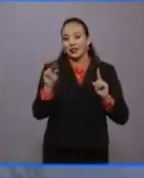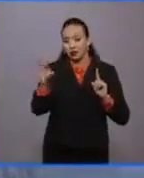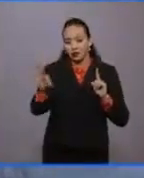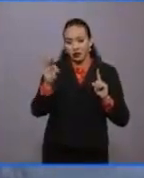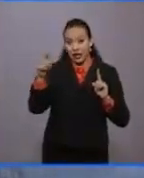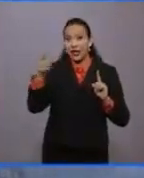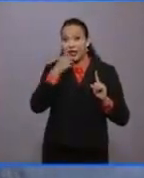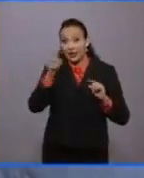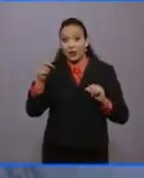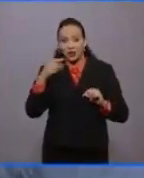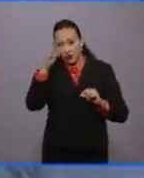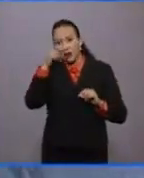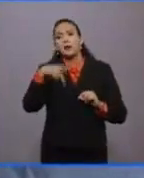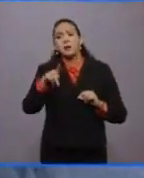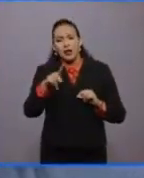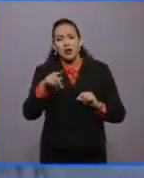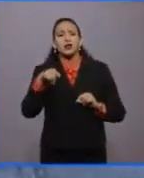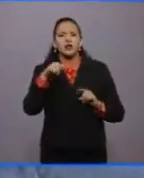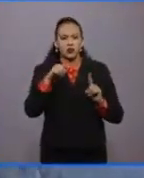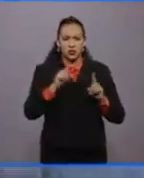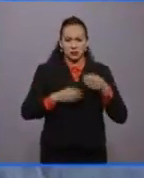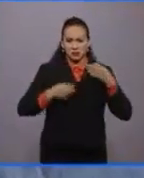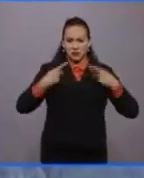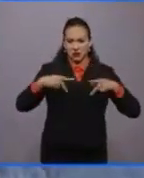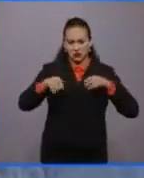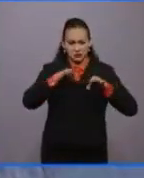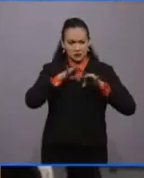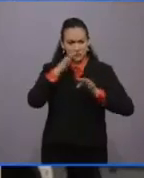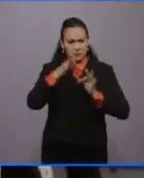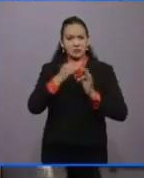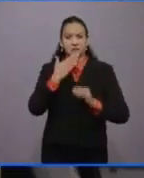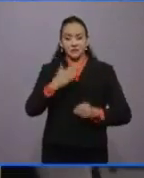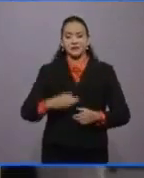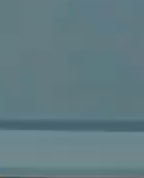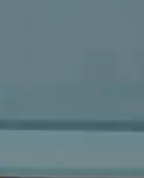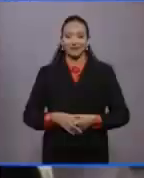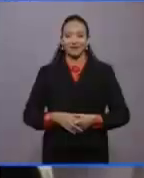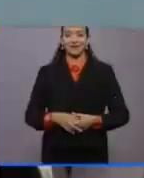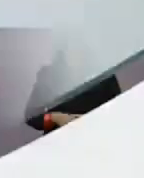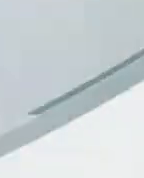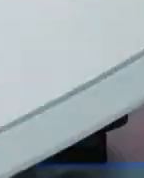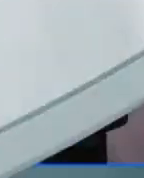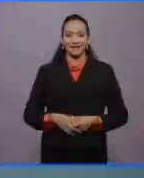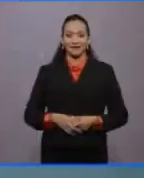seleccionada, sí estuvieron apegados a los lineamientos aprobados.